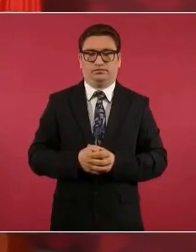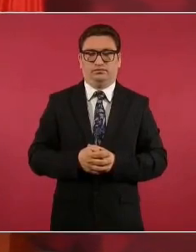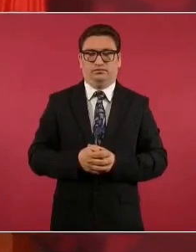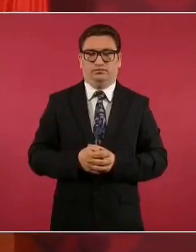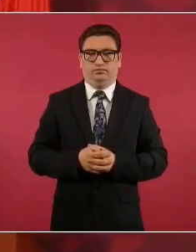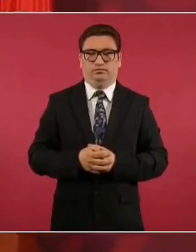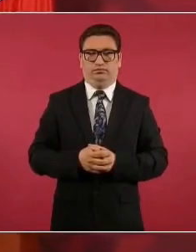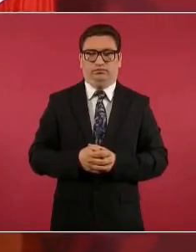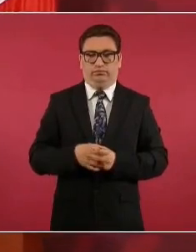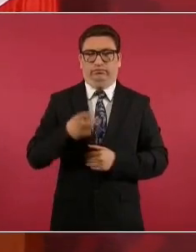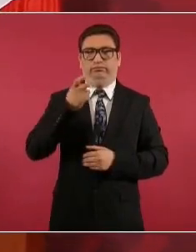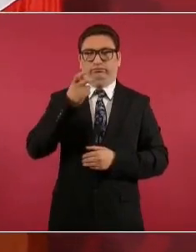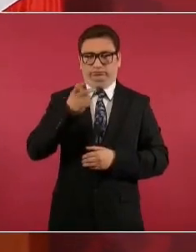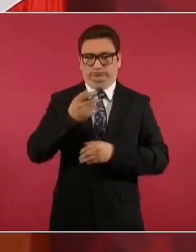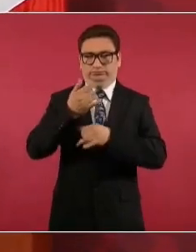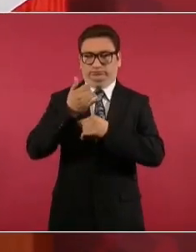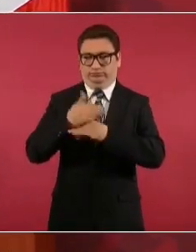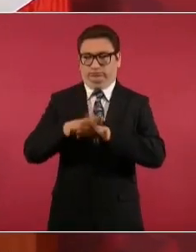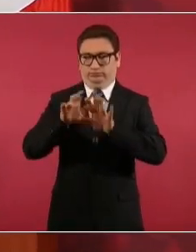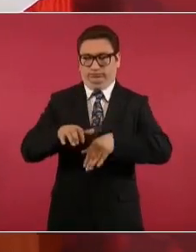viene en el informe